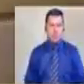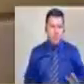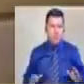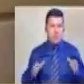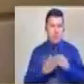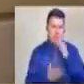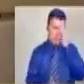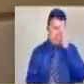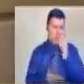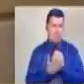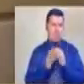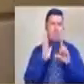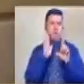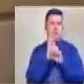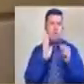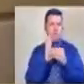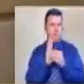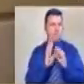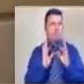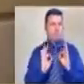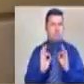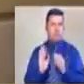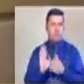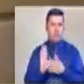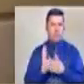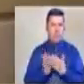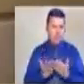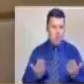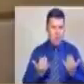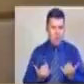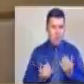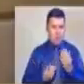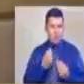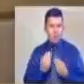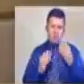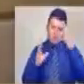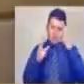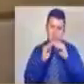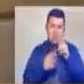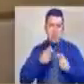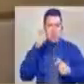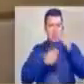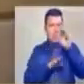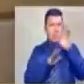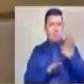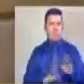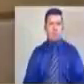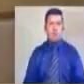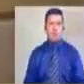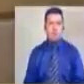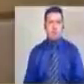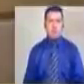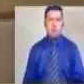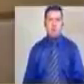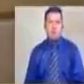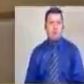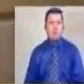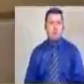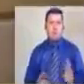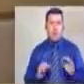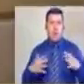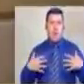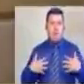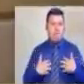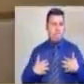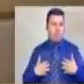punto de vista, es legítimo este acto que hoy estamos haciendo en la Cámara de Representantes. No hay miedo,